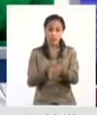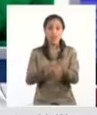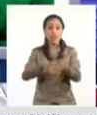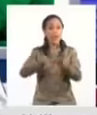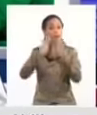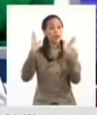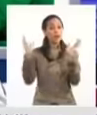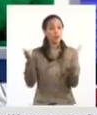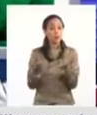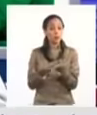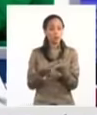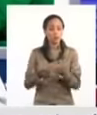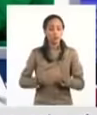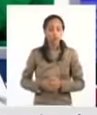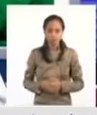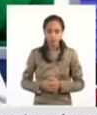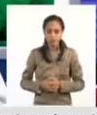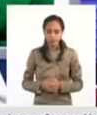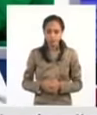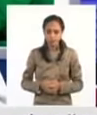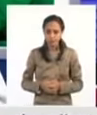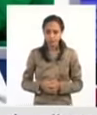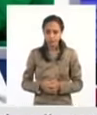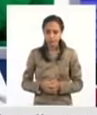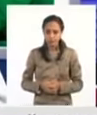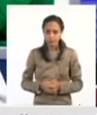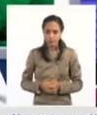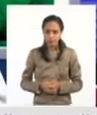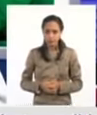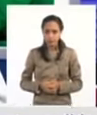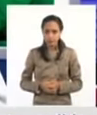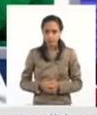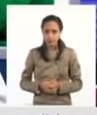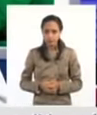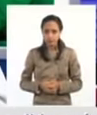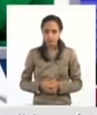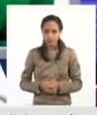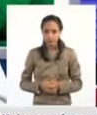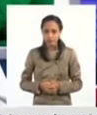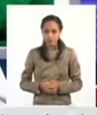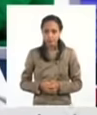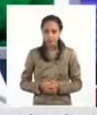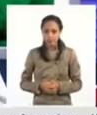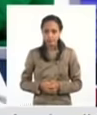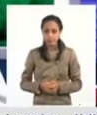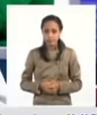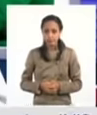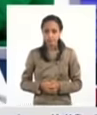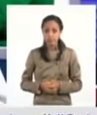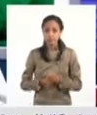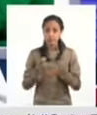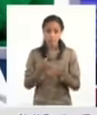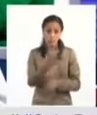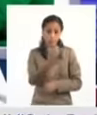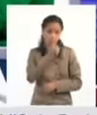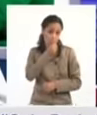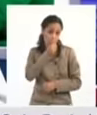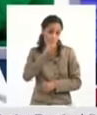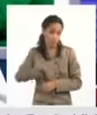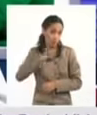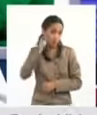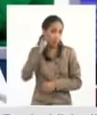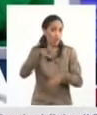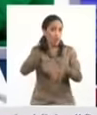que relacionado, como decía Gisela, con nuevas cepas, pero indiscutiblemente